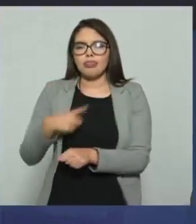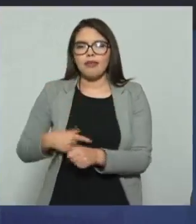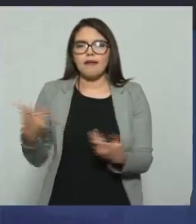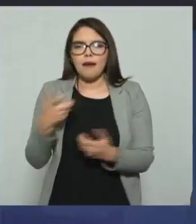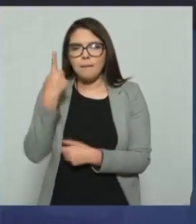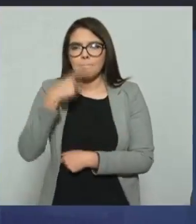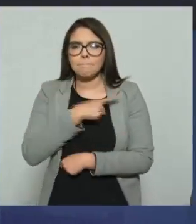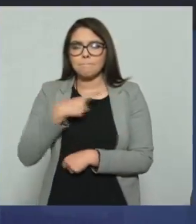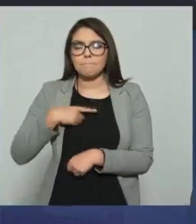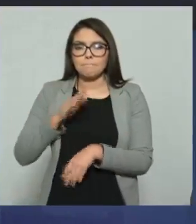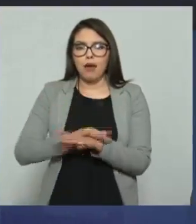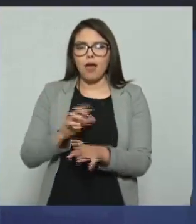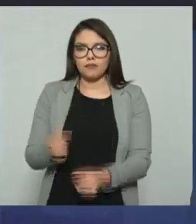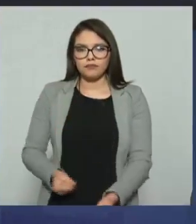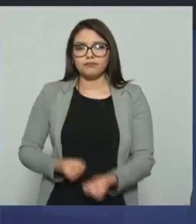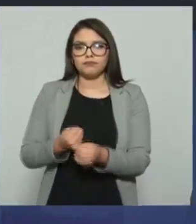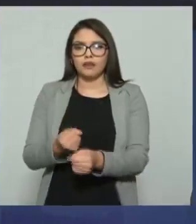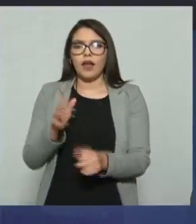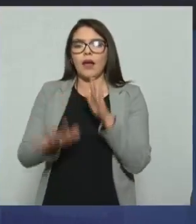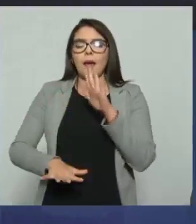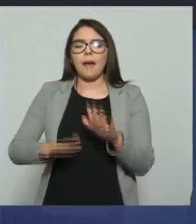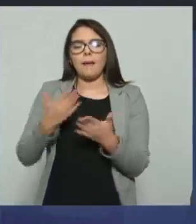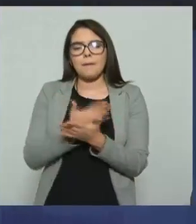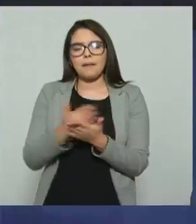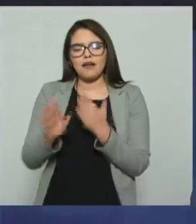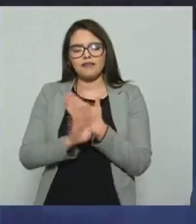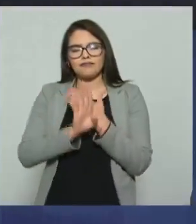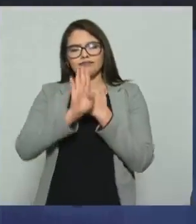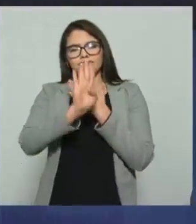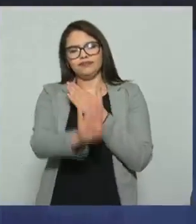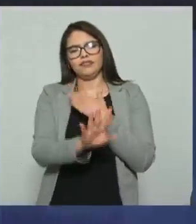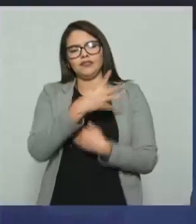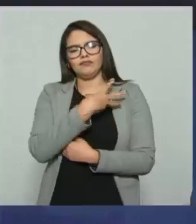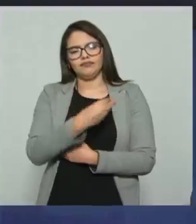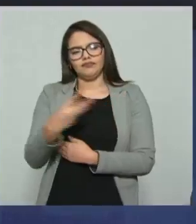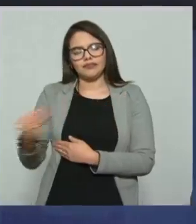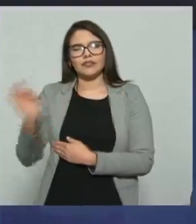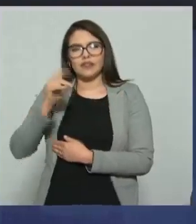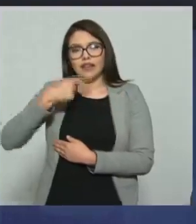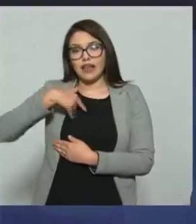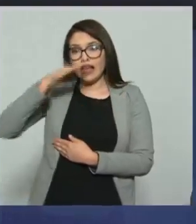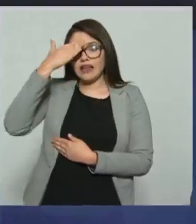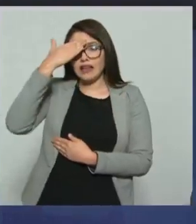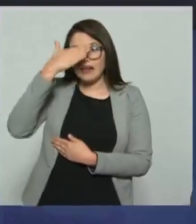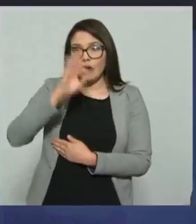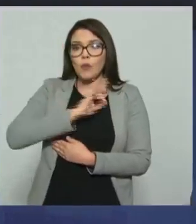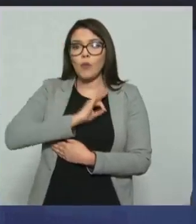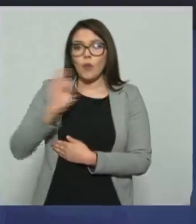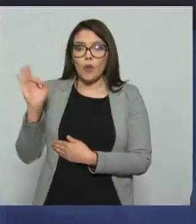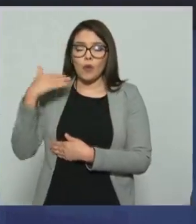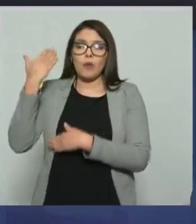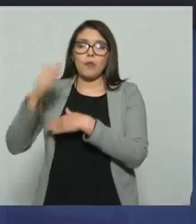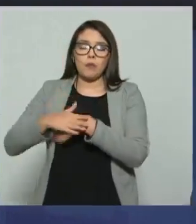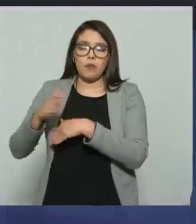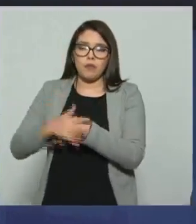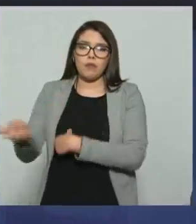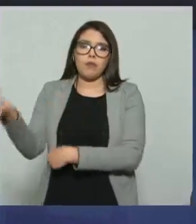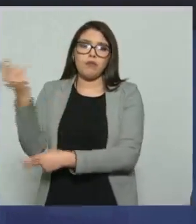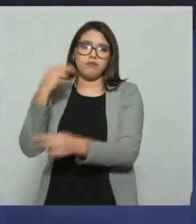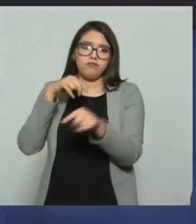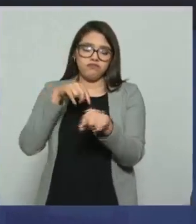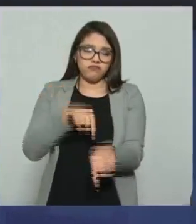fortalecernos y evitar los contagios ante algo que sabemos que va a venir tarde o temprano, pero